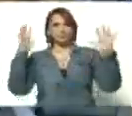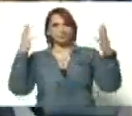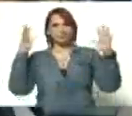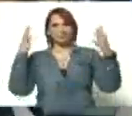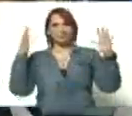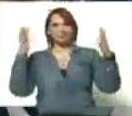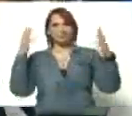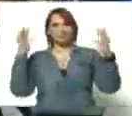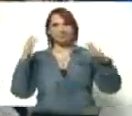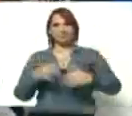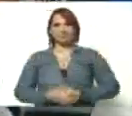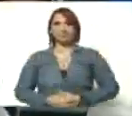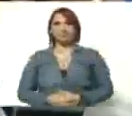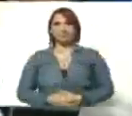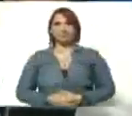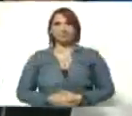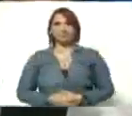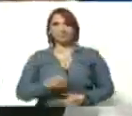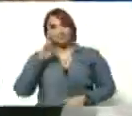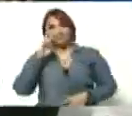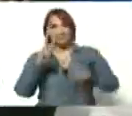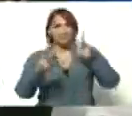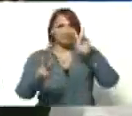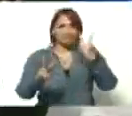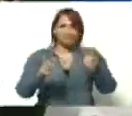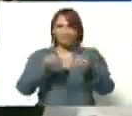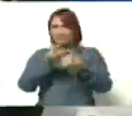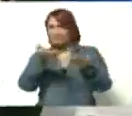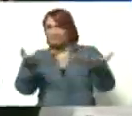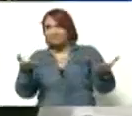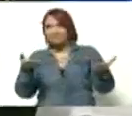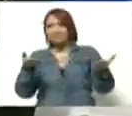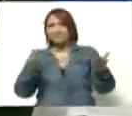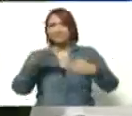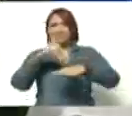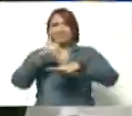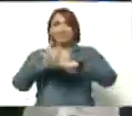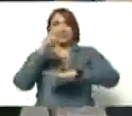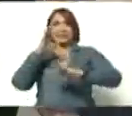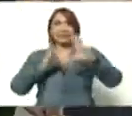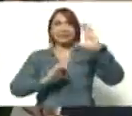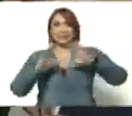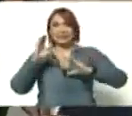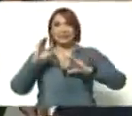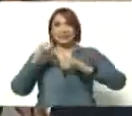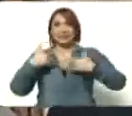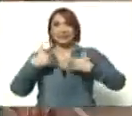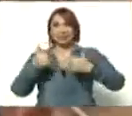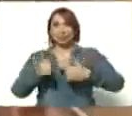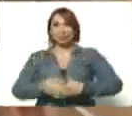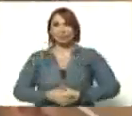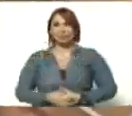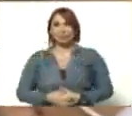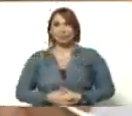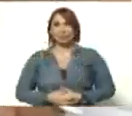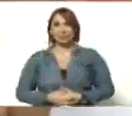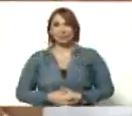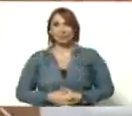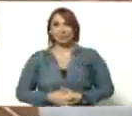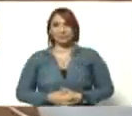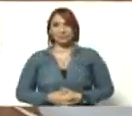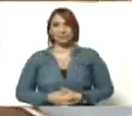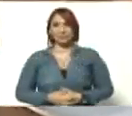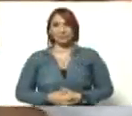Carlos Alvarado, lo veo en el público, rector de la Universidad de la Ciencia de la Salud. Le damos